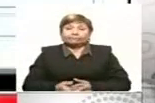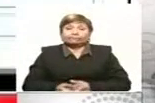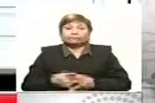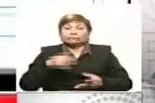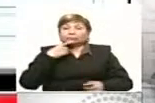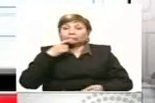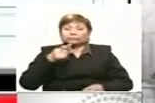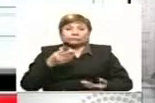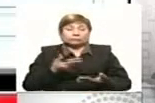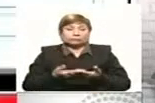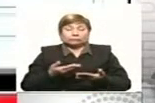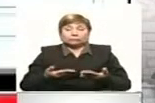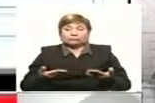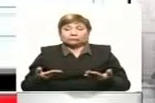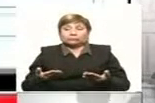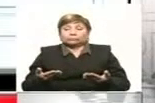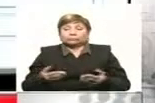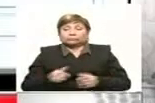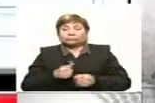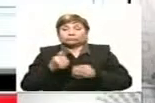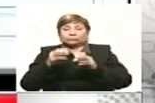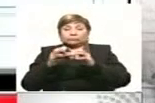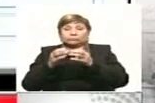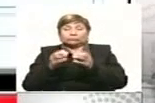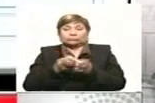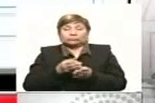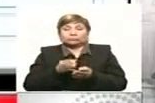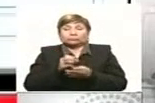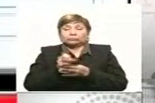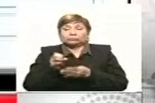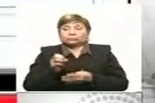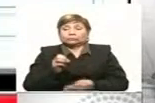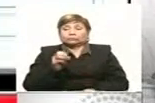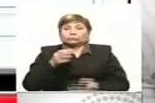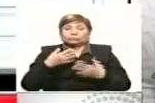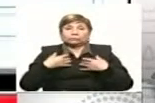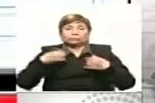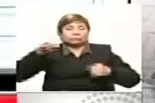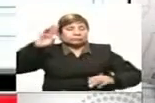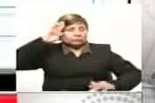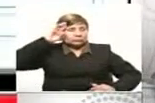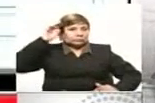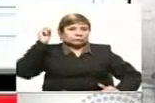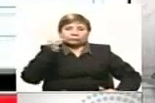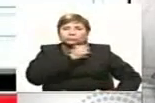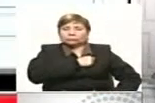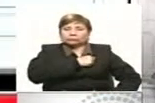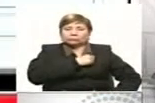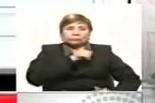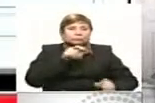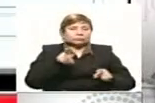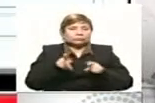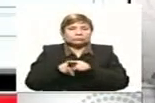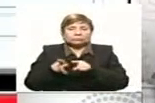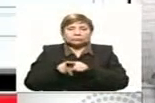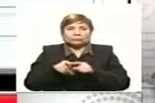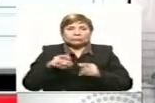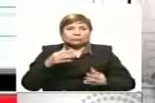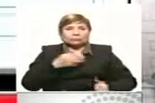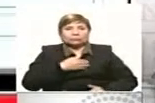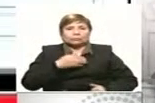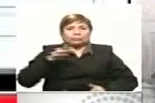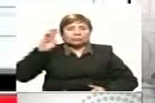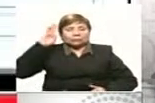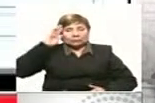están, obviamente, los otros sectores de los cuales hablábamos, salud, sanidad de Fuerzas Armadas y sanidad de la